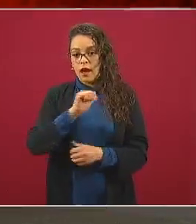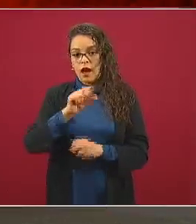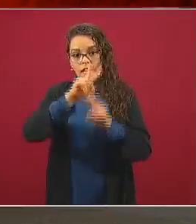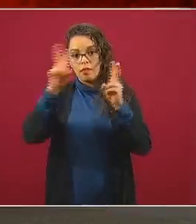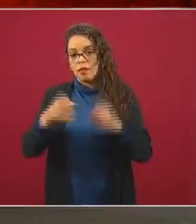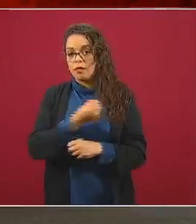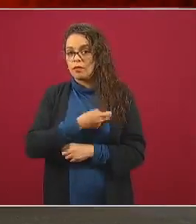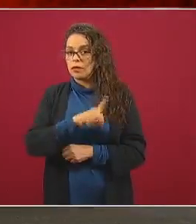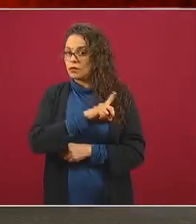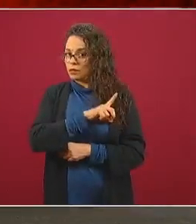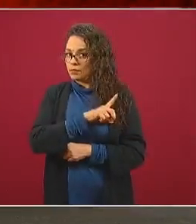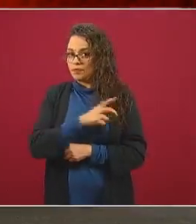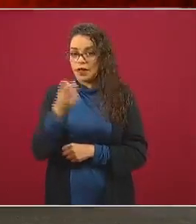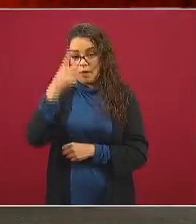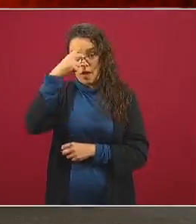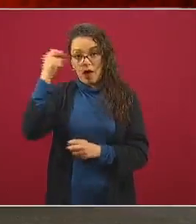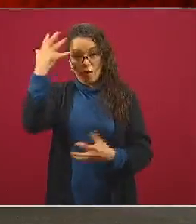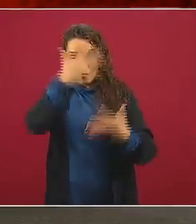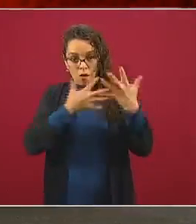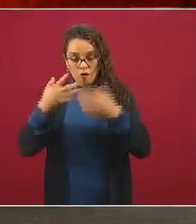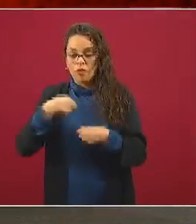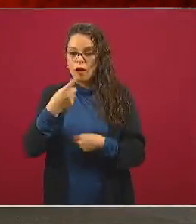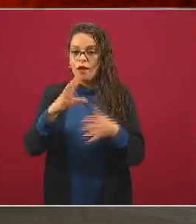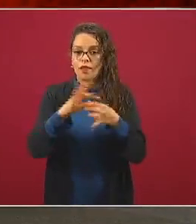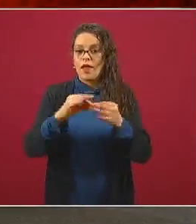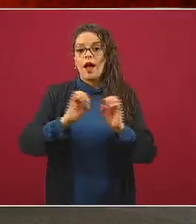que no se preste a confusión. Por favor, usted.